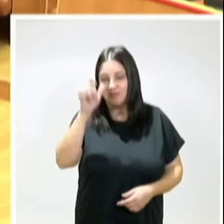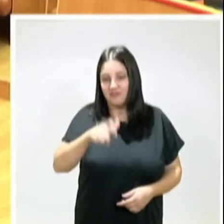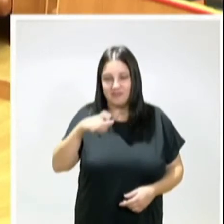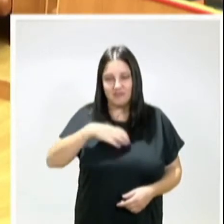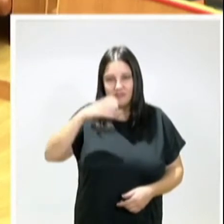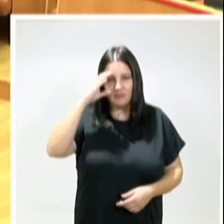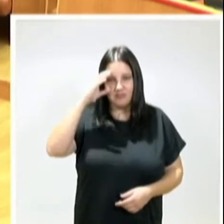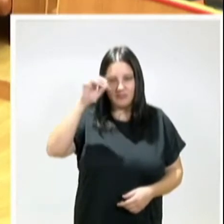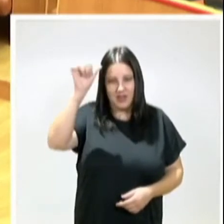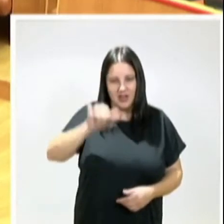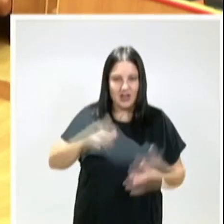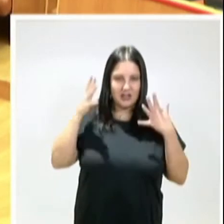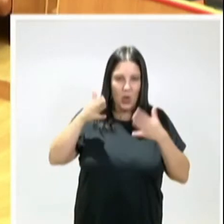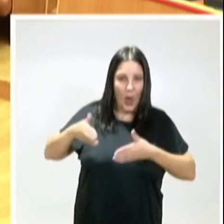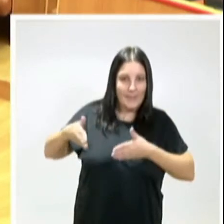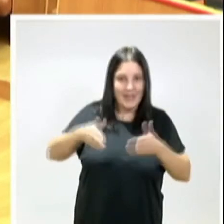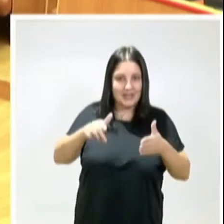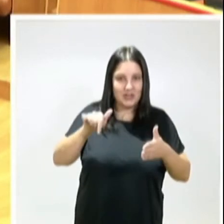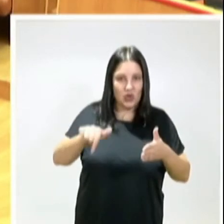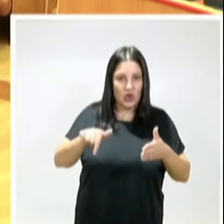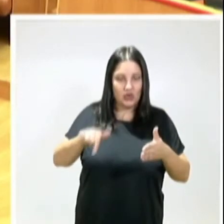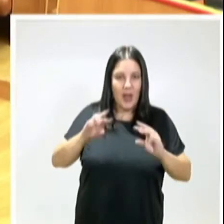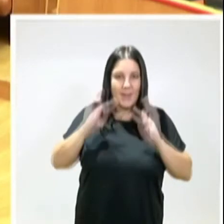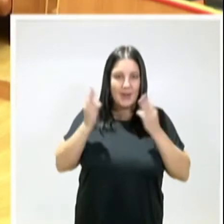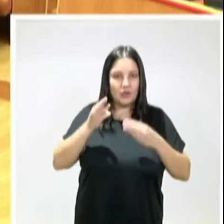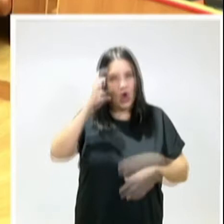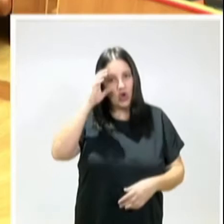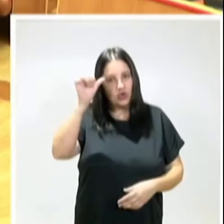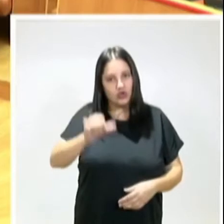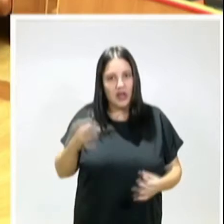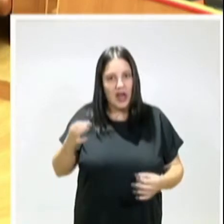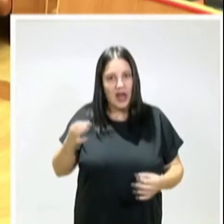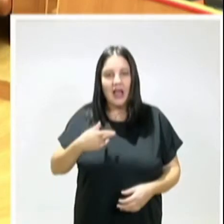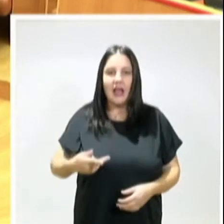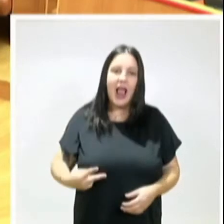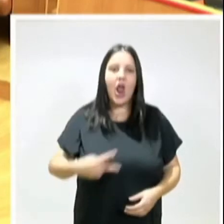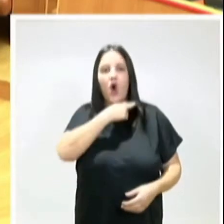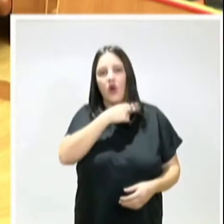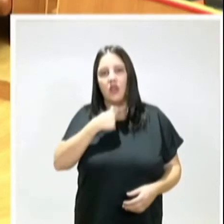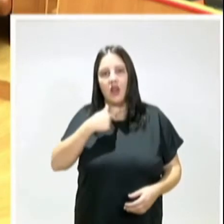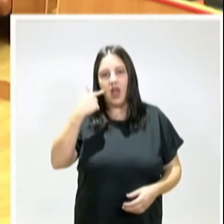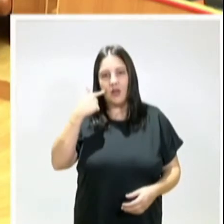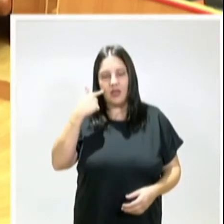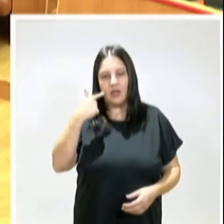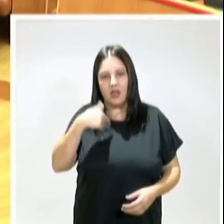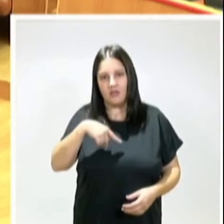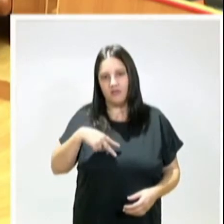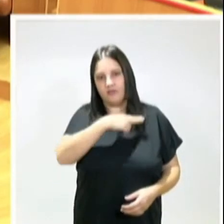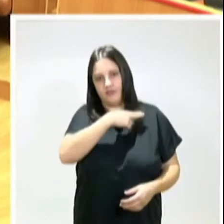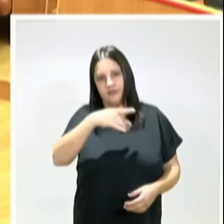atención por los pasillos del parlament o se escucha aquello de que le corten la cabeza señora andreu que le corten la cabeza